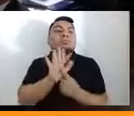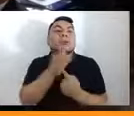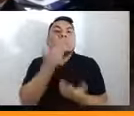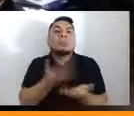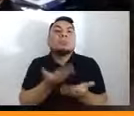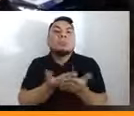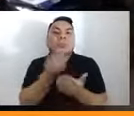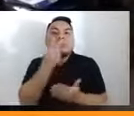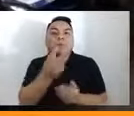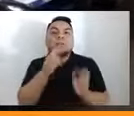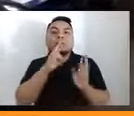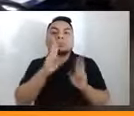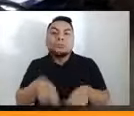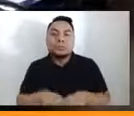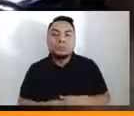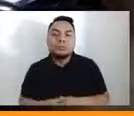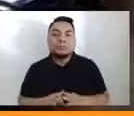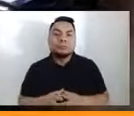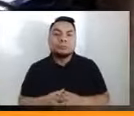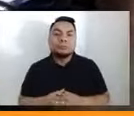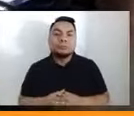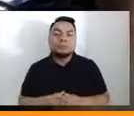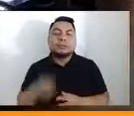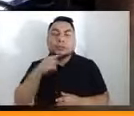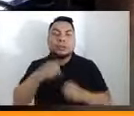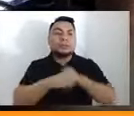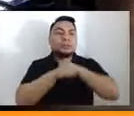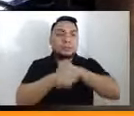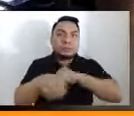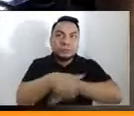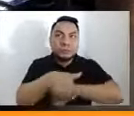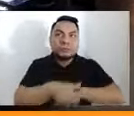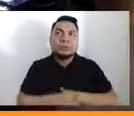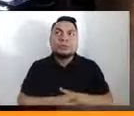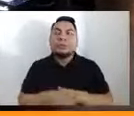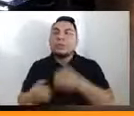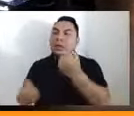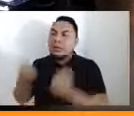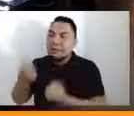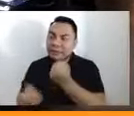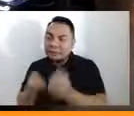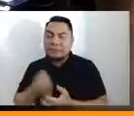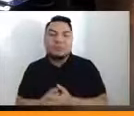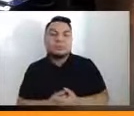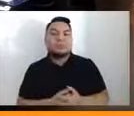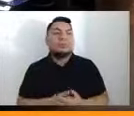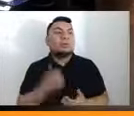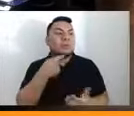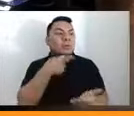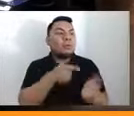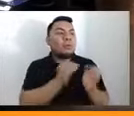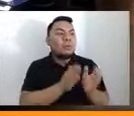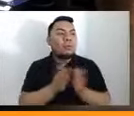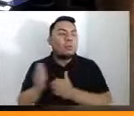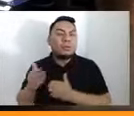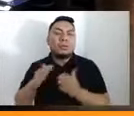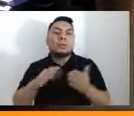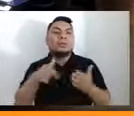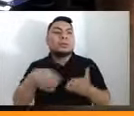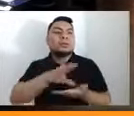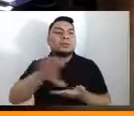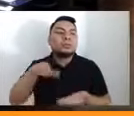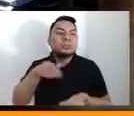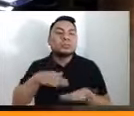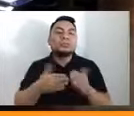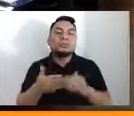algún resultado en seguridad en transporte en orden de la ciudad